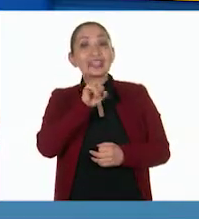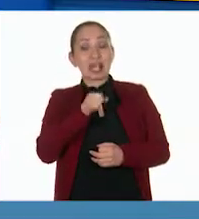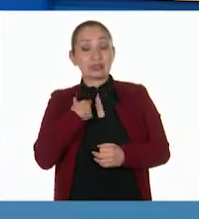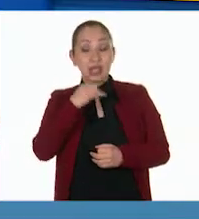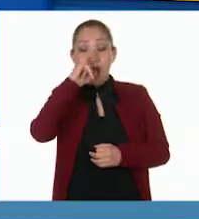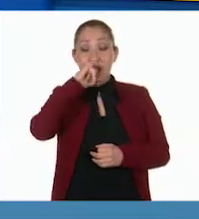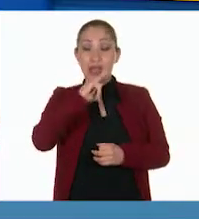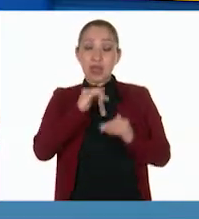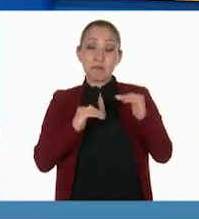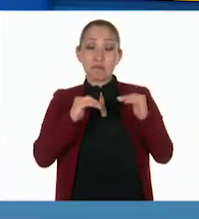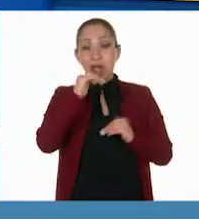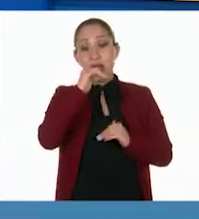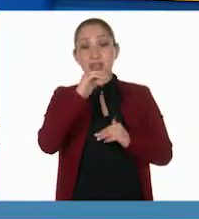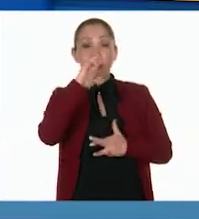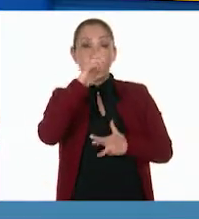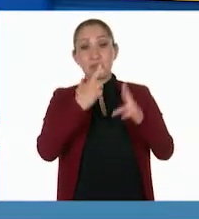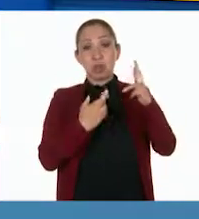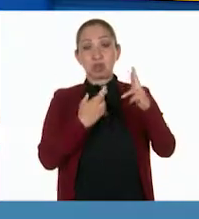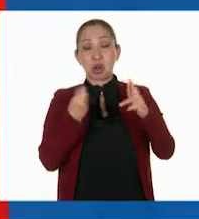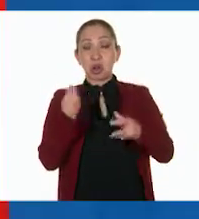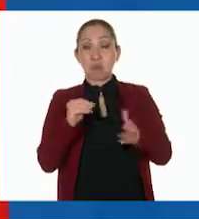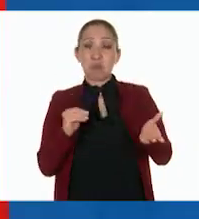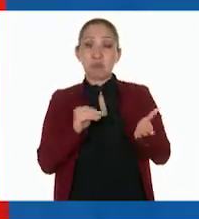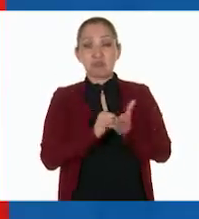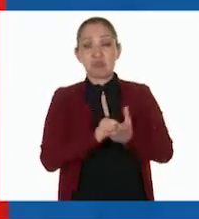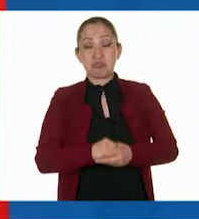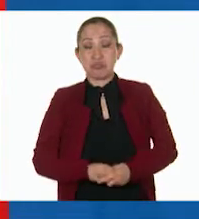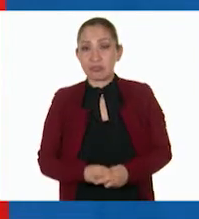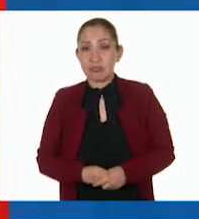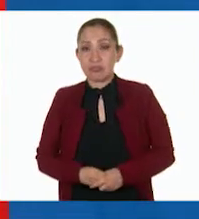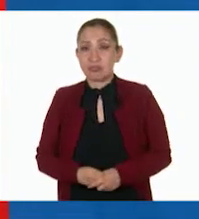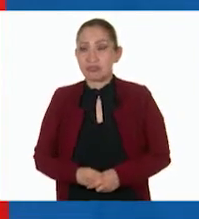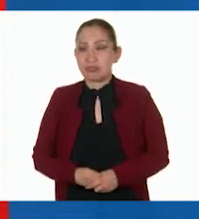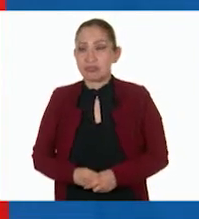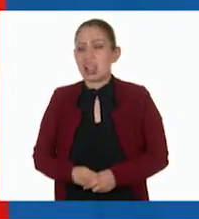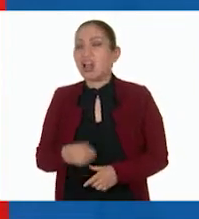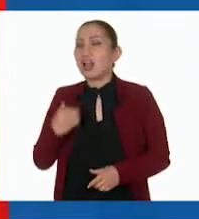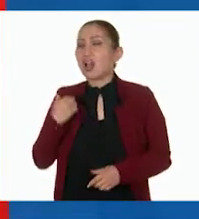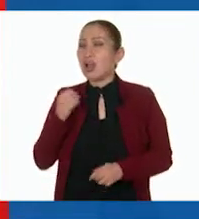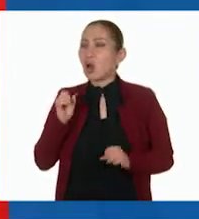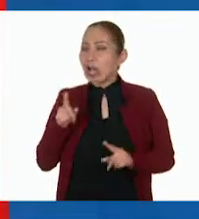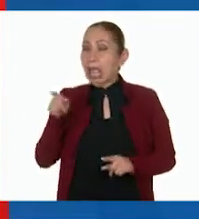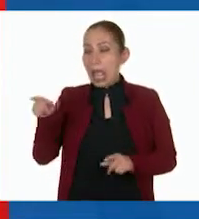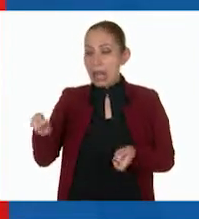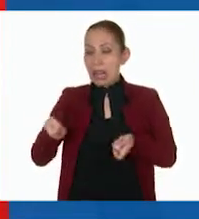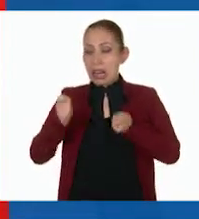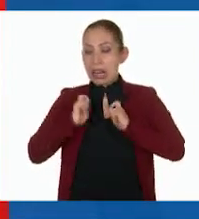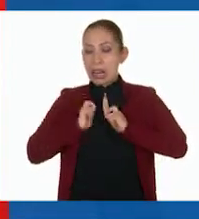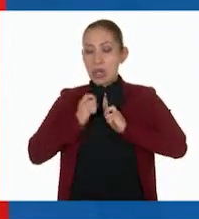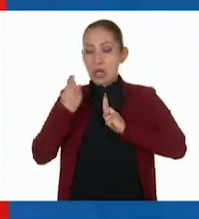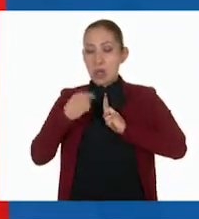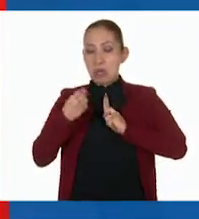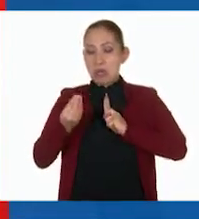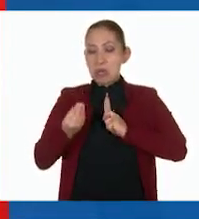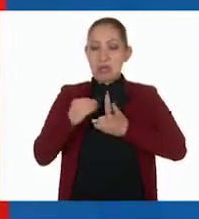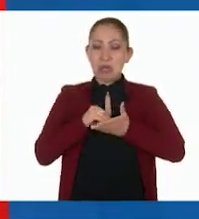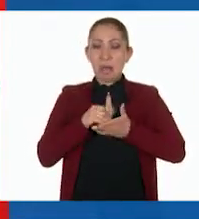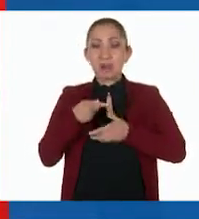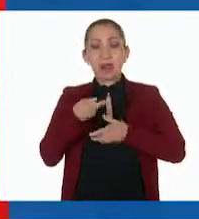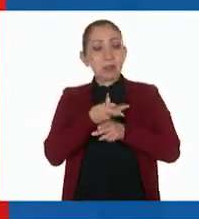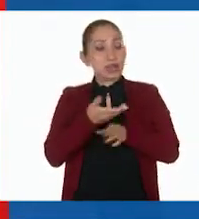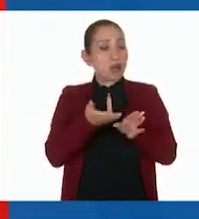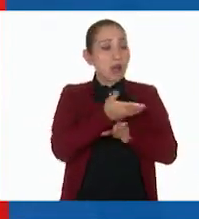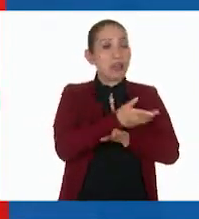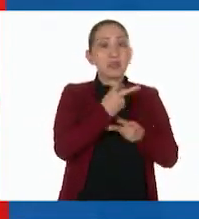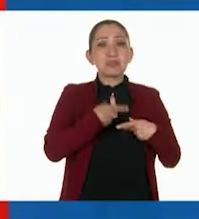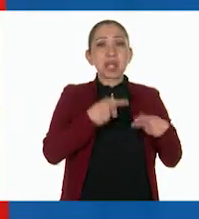el jefe máximo de la revolución. Bueno. Entiendo que él asumió ese título, pero ¿qué pasó con todos los